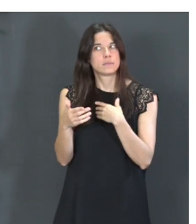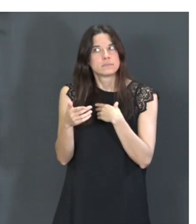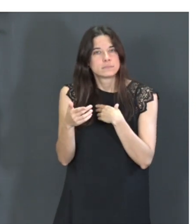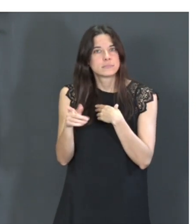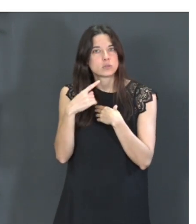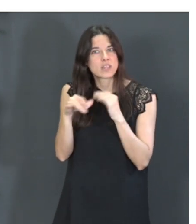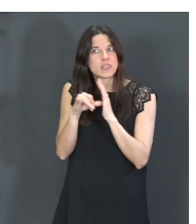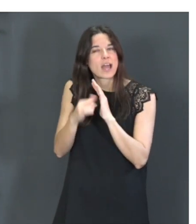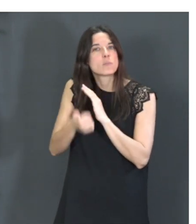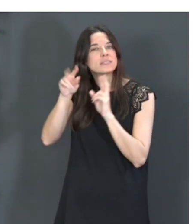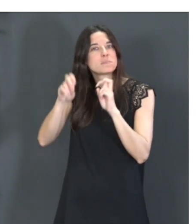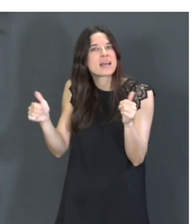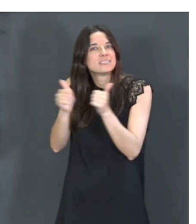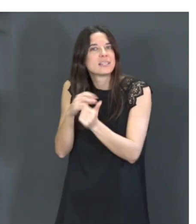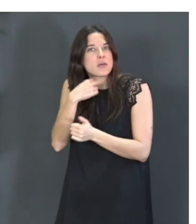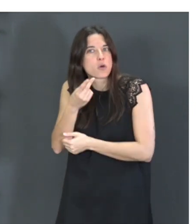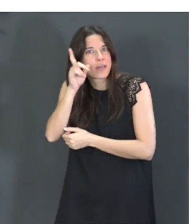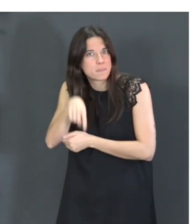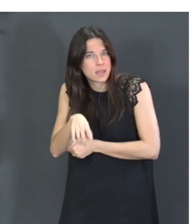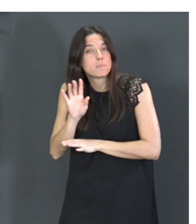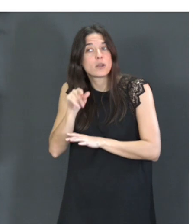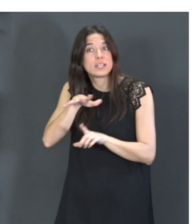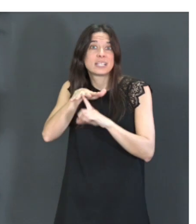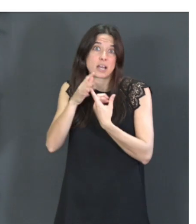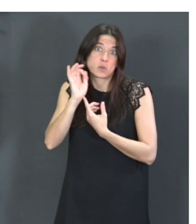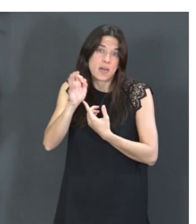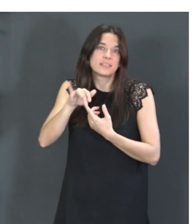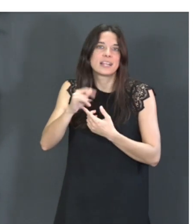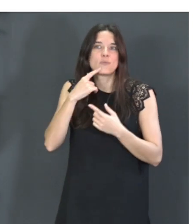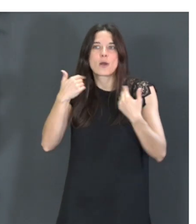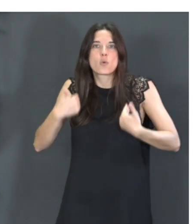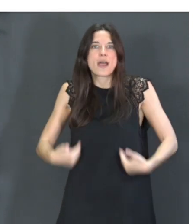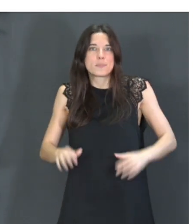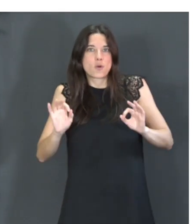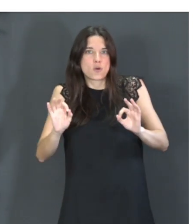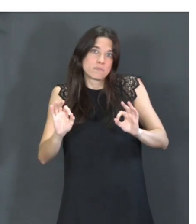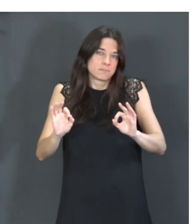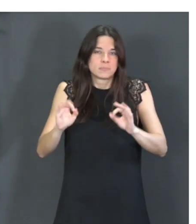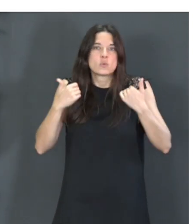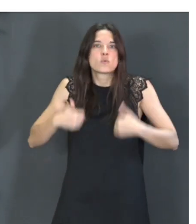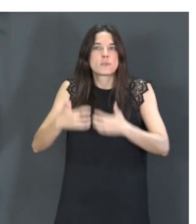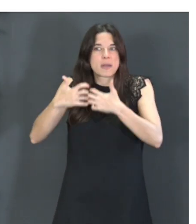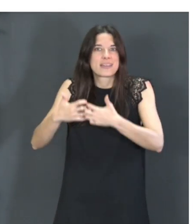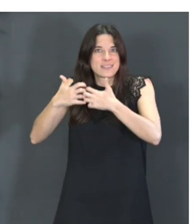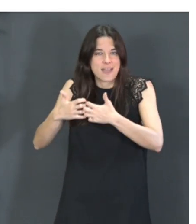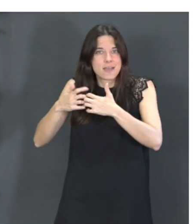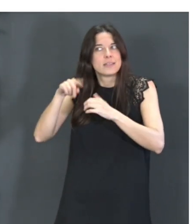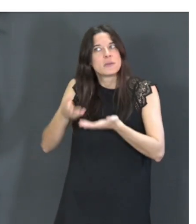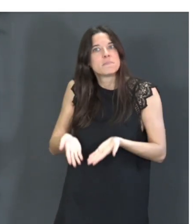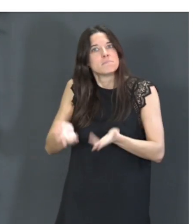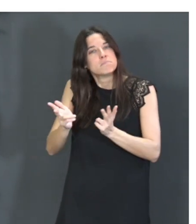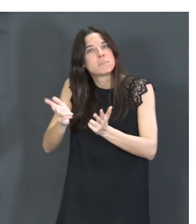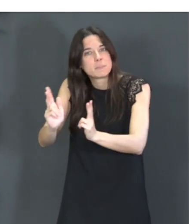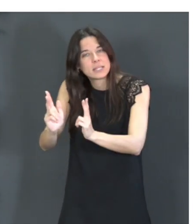al ámbito de los asistentes de voz. Lo único que en este caso pues está dotado de una corporalidad que también le permite a lo mejor